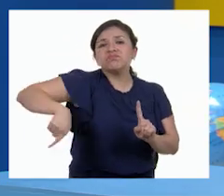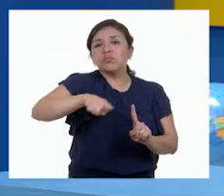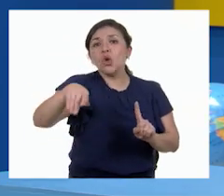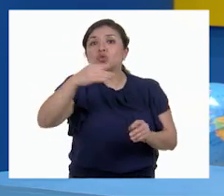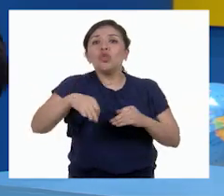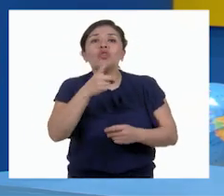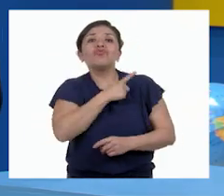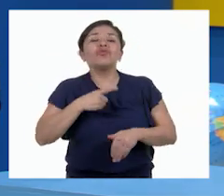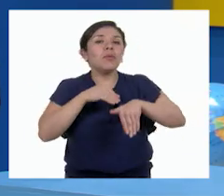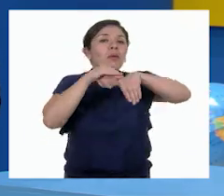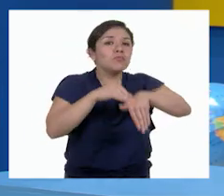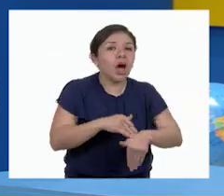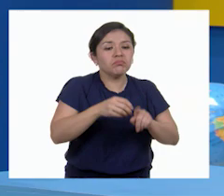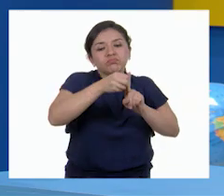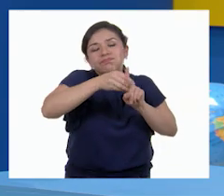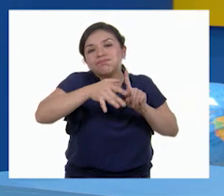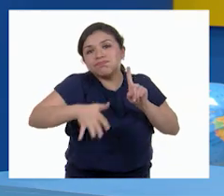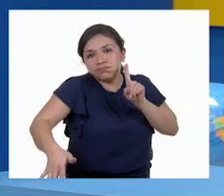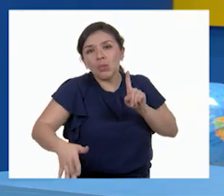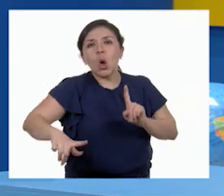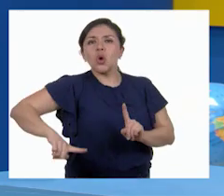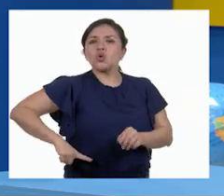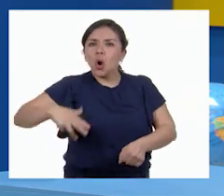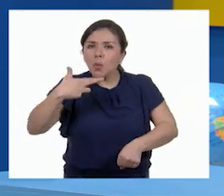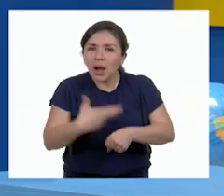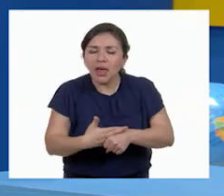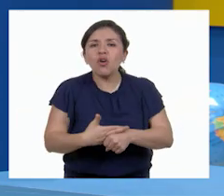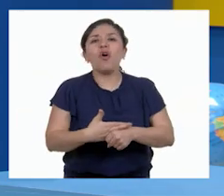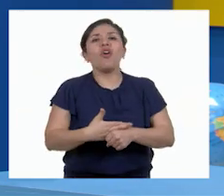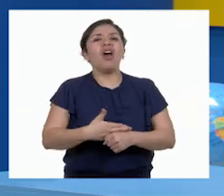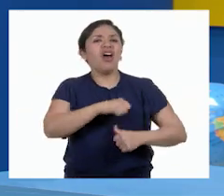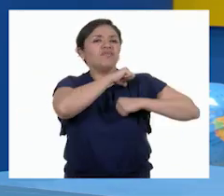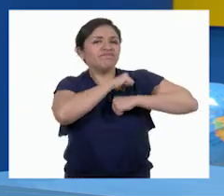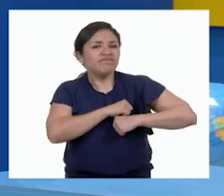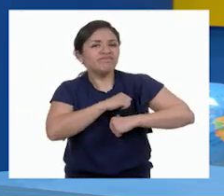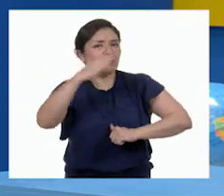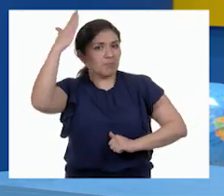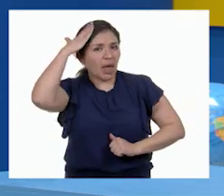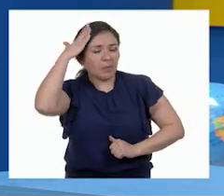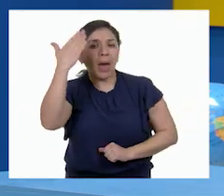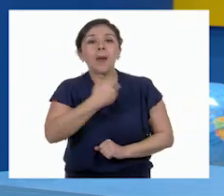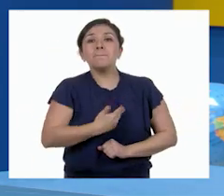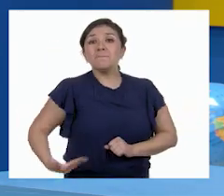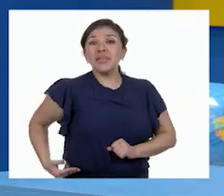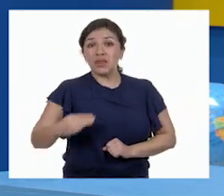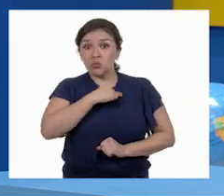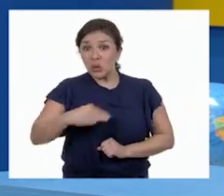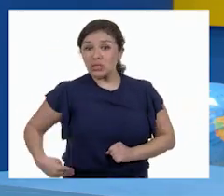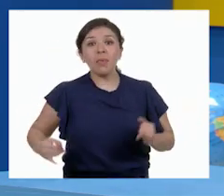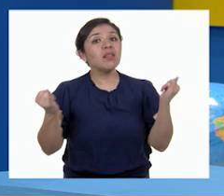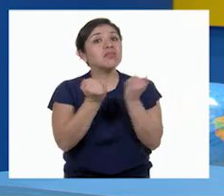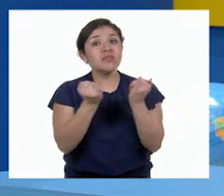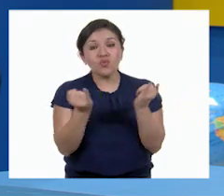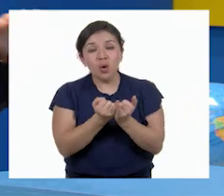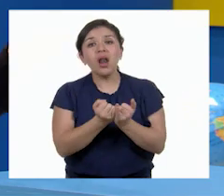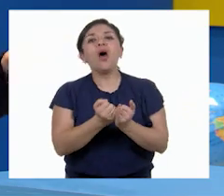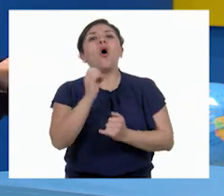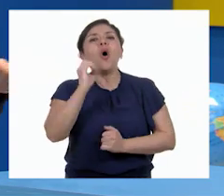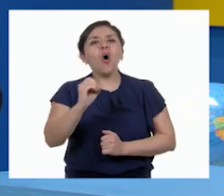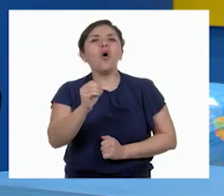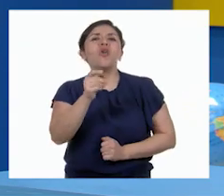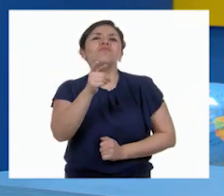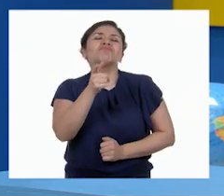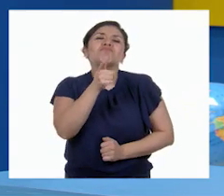definía el resto de la estructura. Desde los gobernadores y los caciques hasta los presidentes municipales, pasando por los oficiales